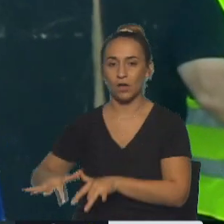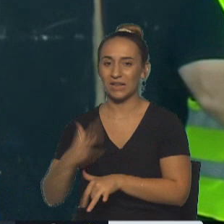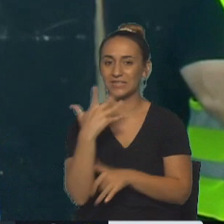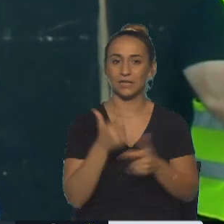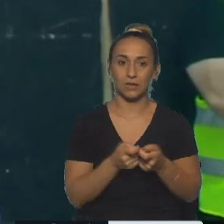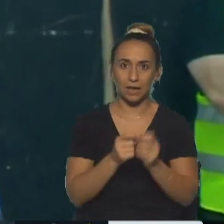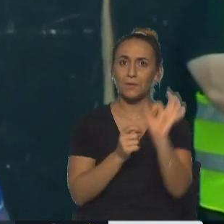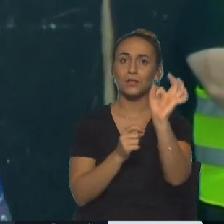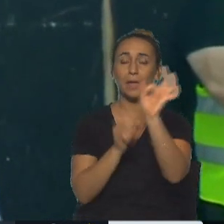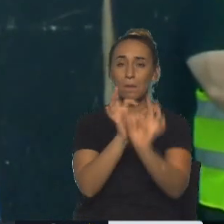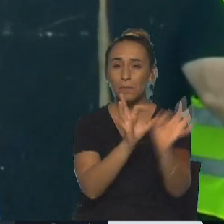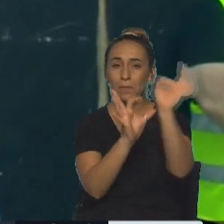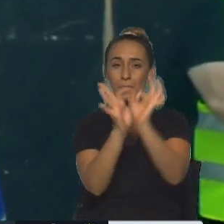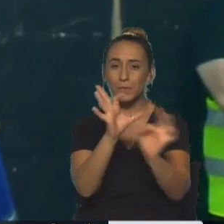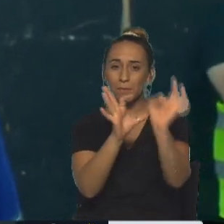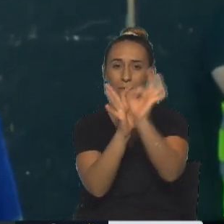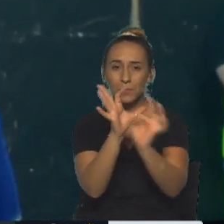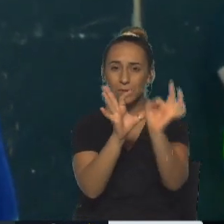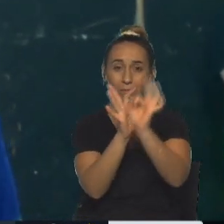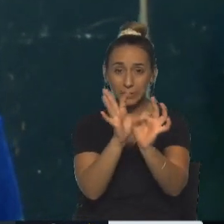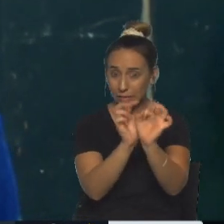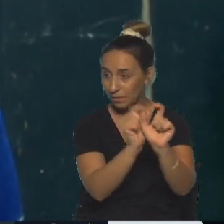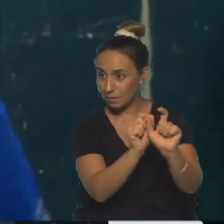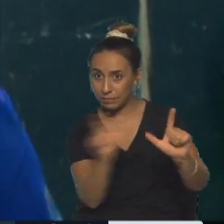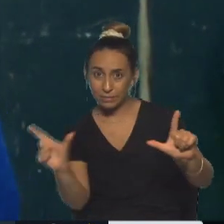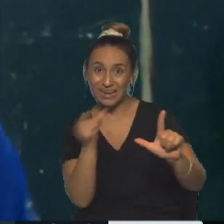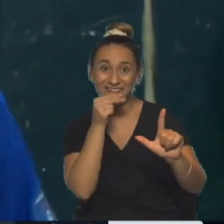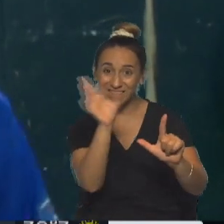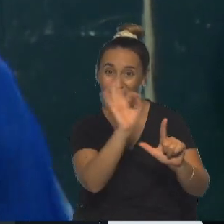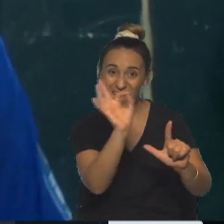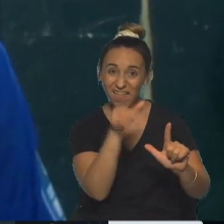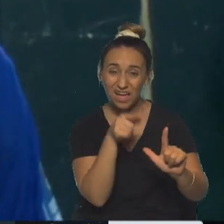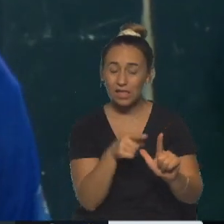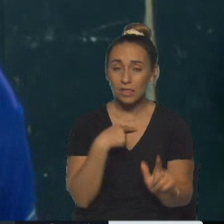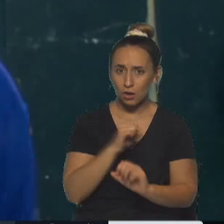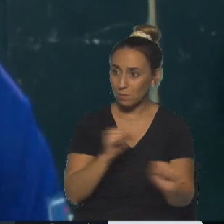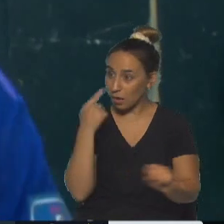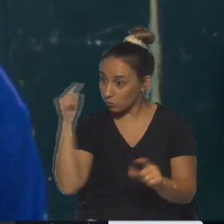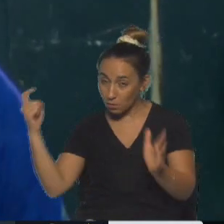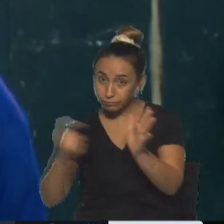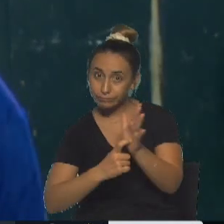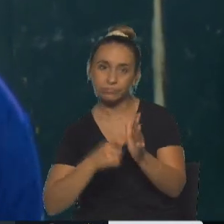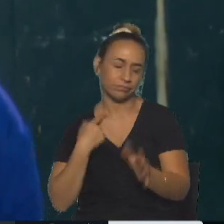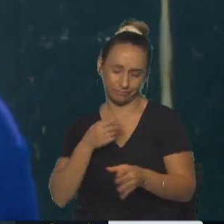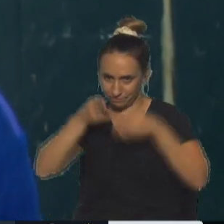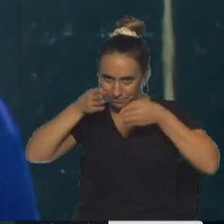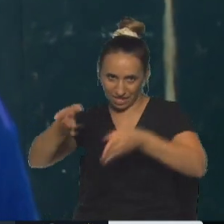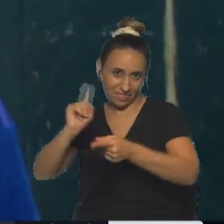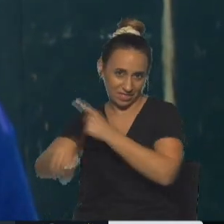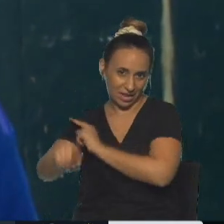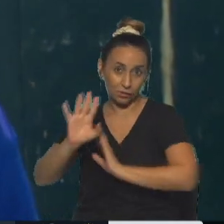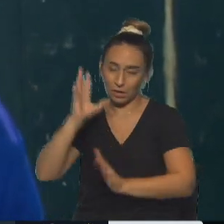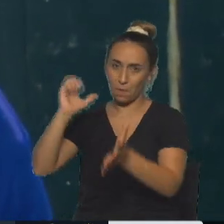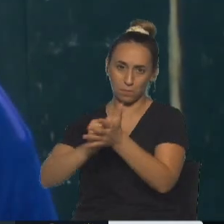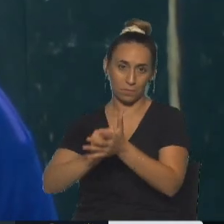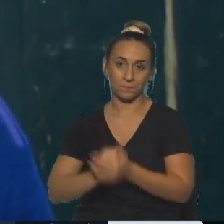pelotita no avanzaba, que el número no servía, que la fila, qué sé yo, y estaba mirando y de golpe uno estaba adentro y me tiré de cabeza. Y sacamos todo ahí. Bueno, o sea